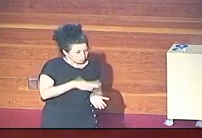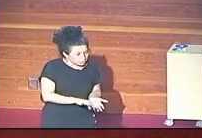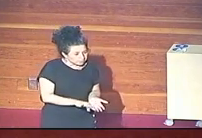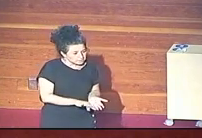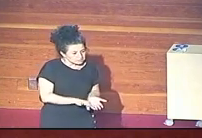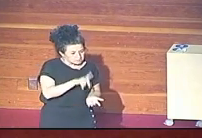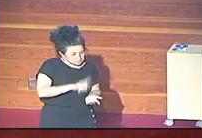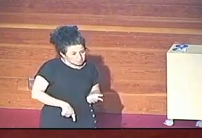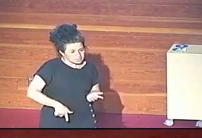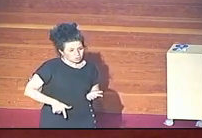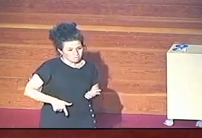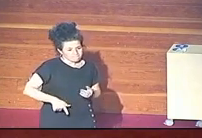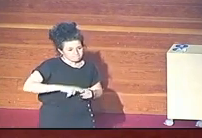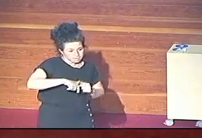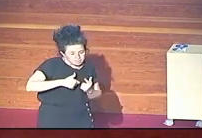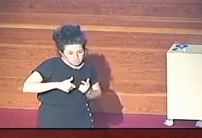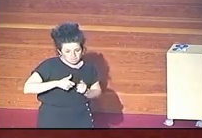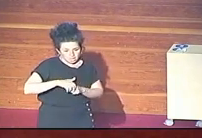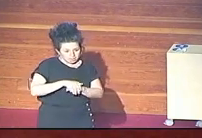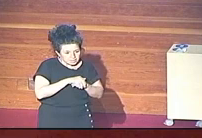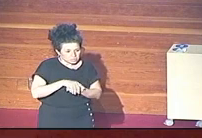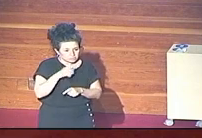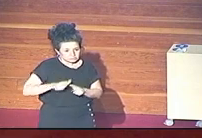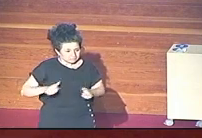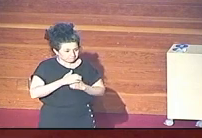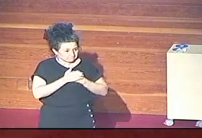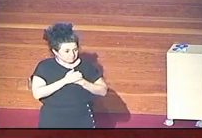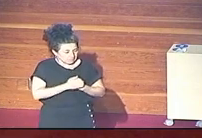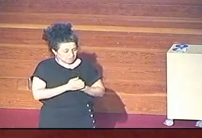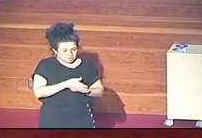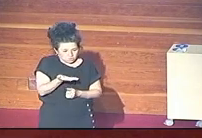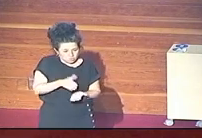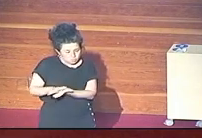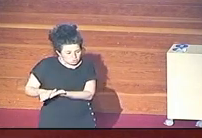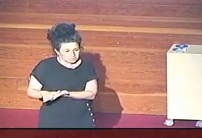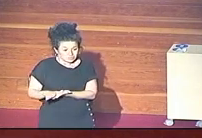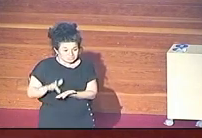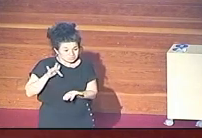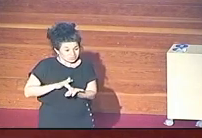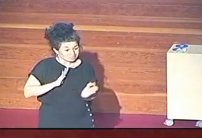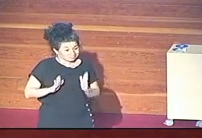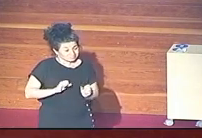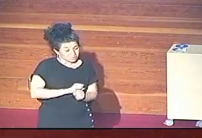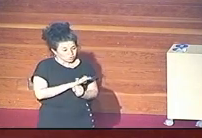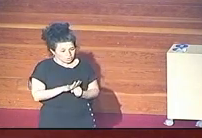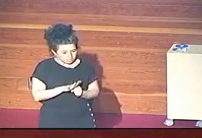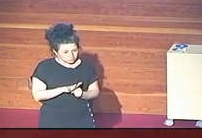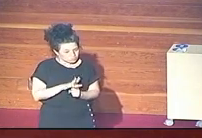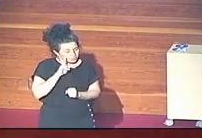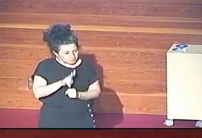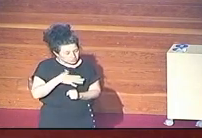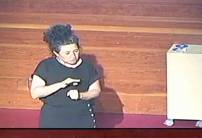pudieran fallecer nuestros seres queridos eso es lo que en el coronavirus nos pareció que nos podía pasar que era algo real que